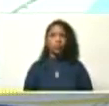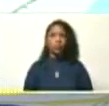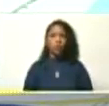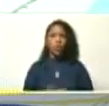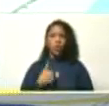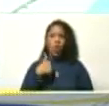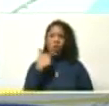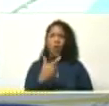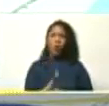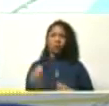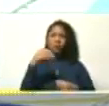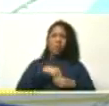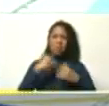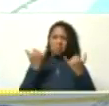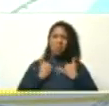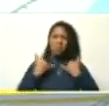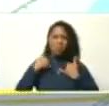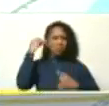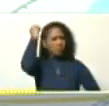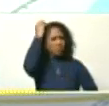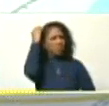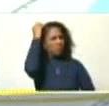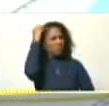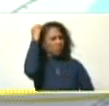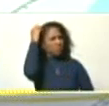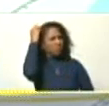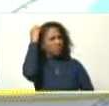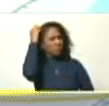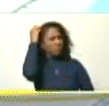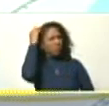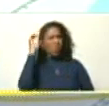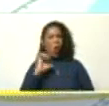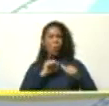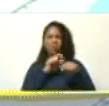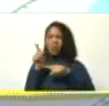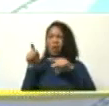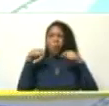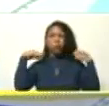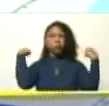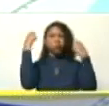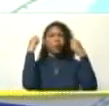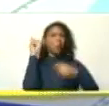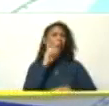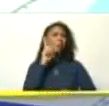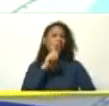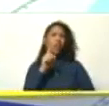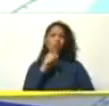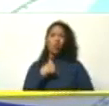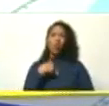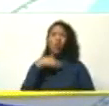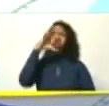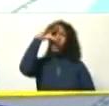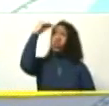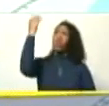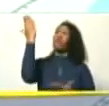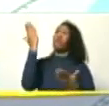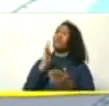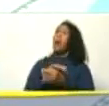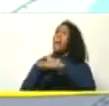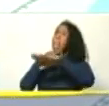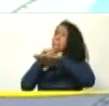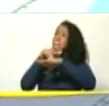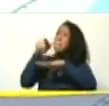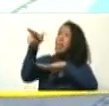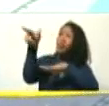yo digo dentro de mí, cuando comienzan esas campañas de mentiras, digo, Dios,